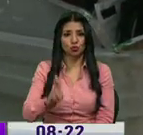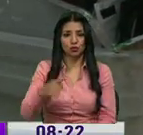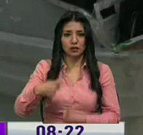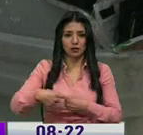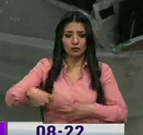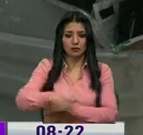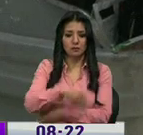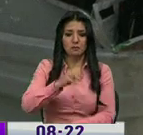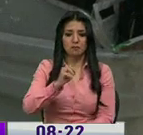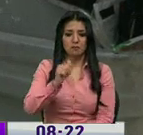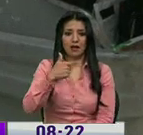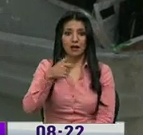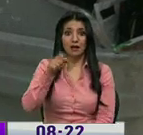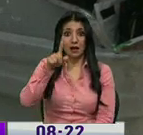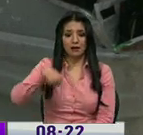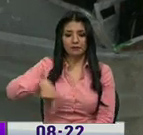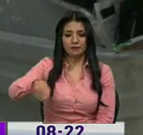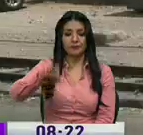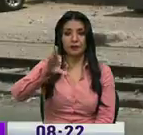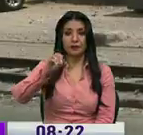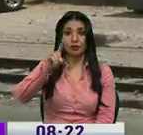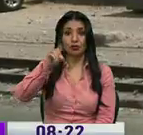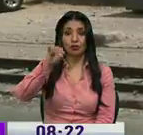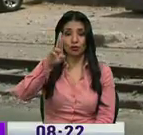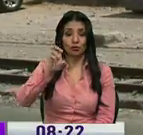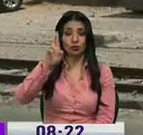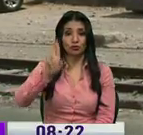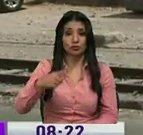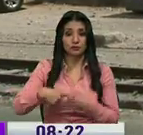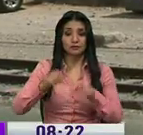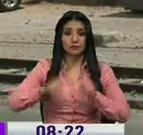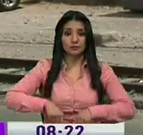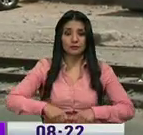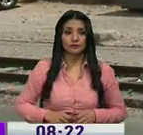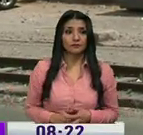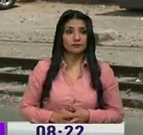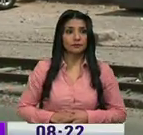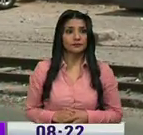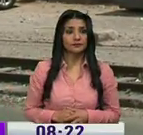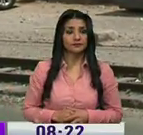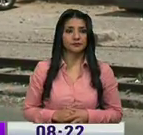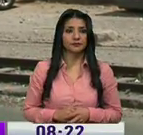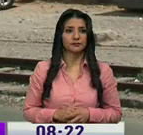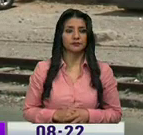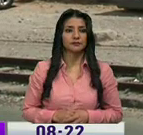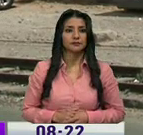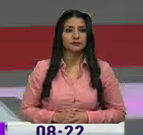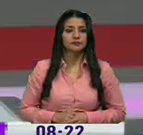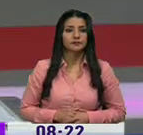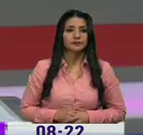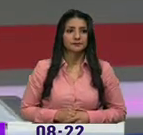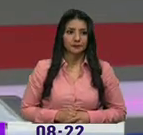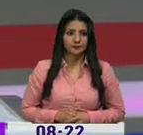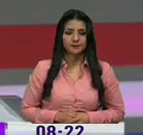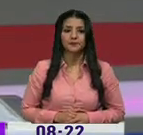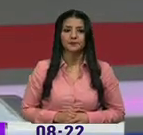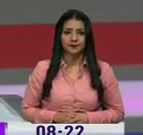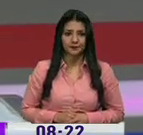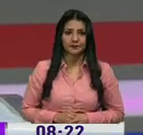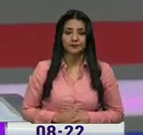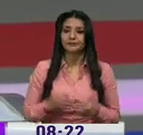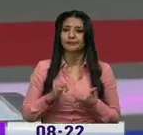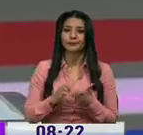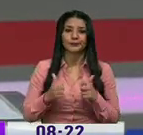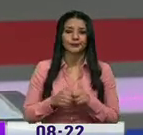calles Manglar Alto y Teodoro Gómez de la Torre, en el sur de Quito, informó Sofía Vintimilla. ¿Qué lío con eso,